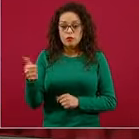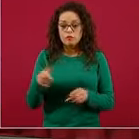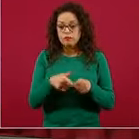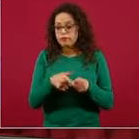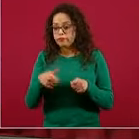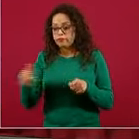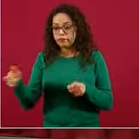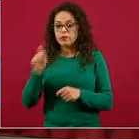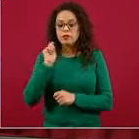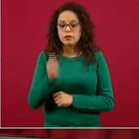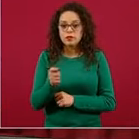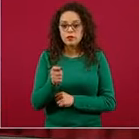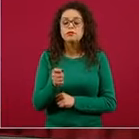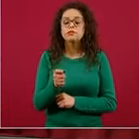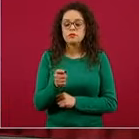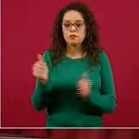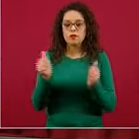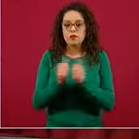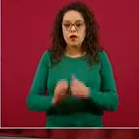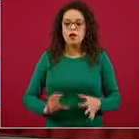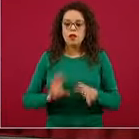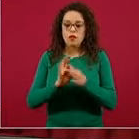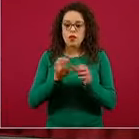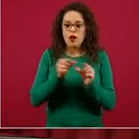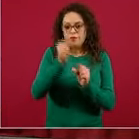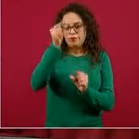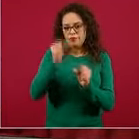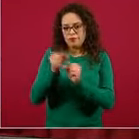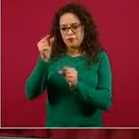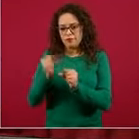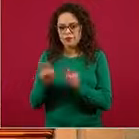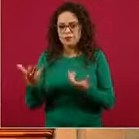el histórico de la estadística, e inclusive